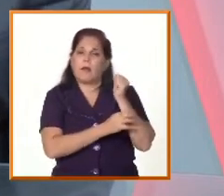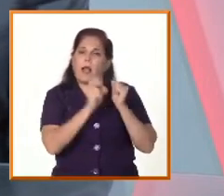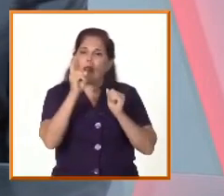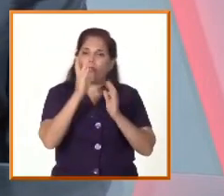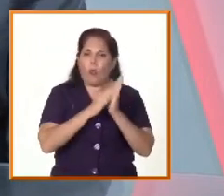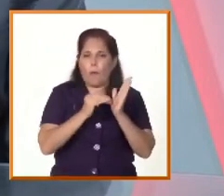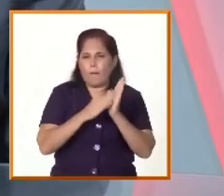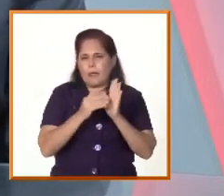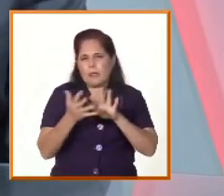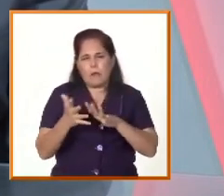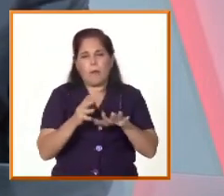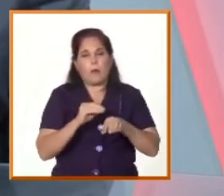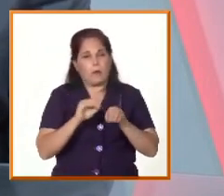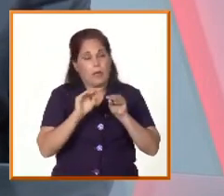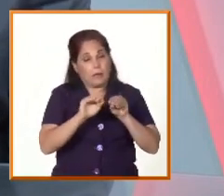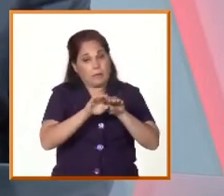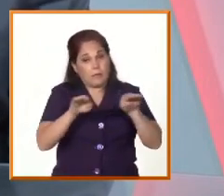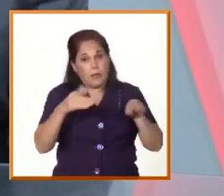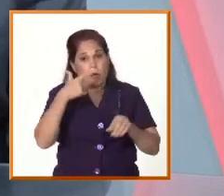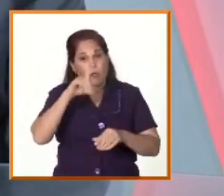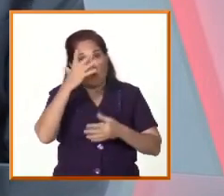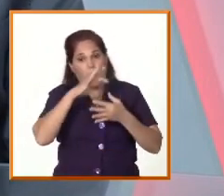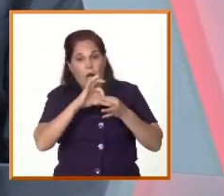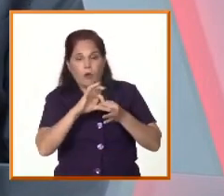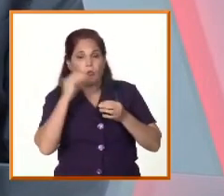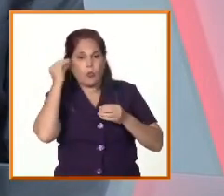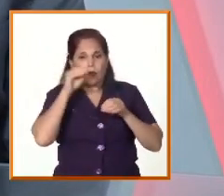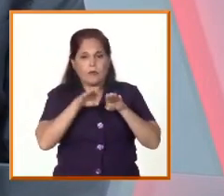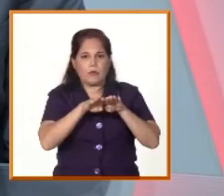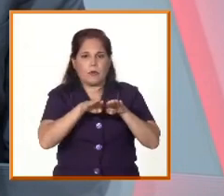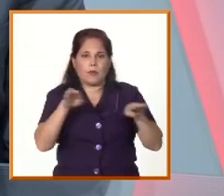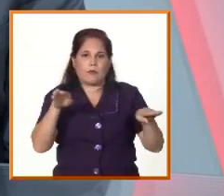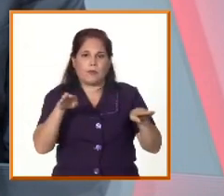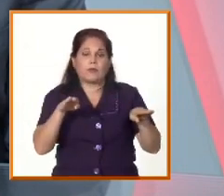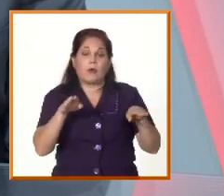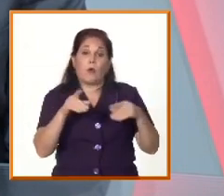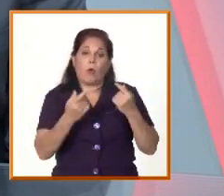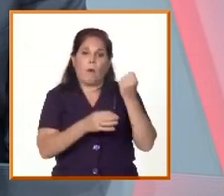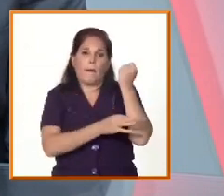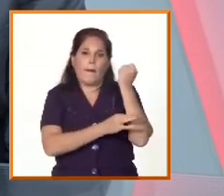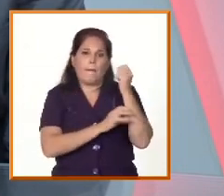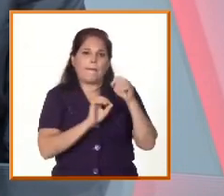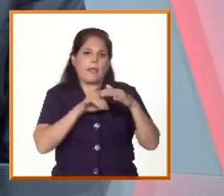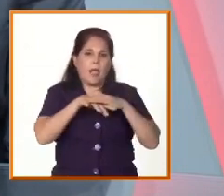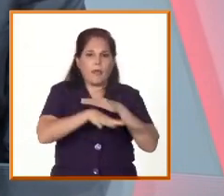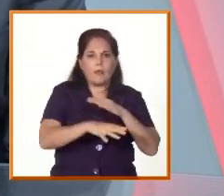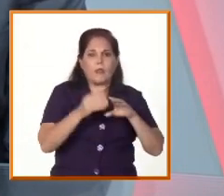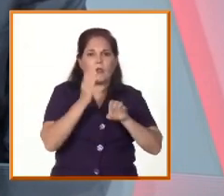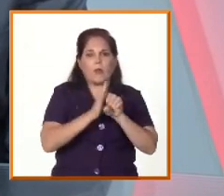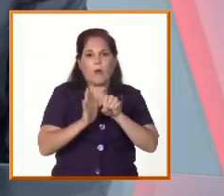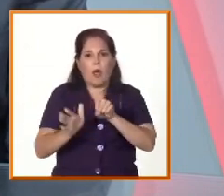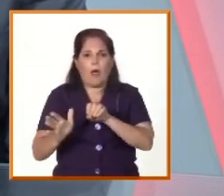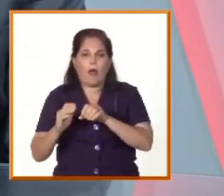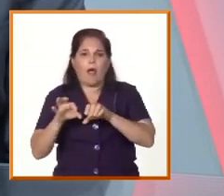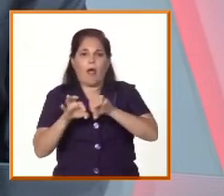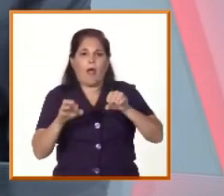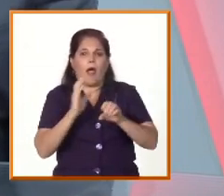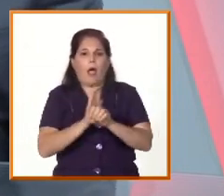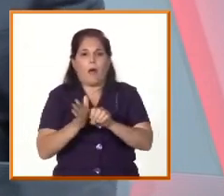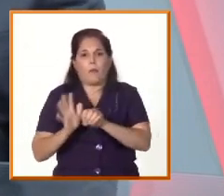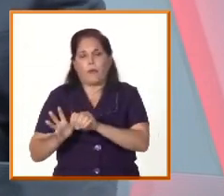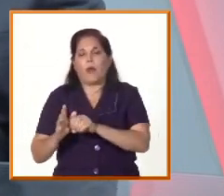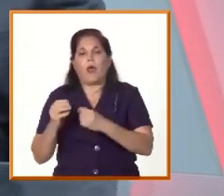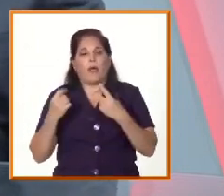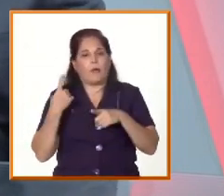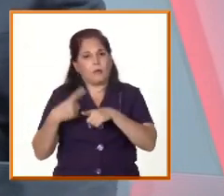dos meses y estabilizaremos en julio Agosto la materia prima de que tiene que ver con El picadillo la jamonada que tanto También necesita nuestro pueblo